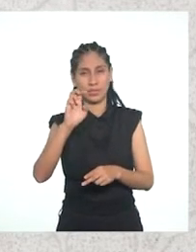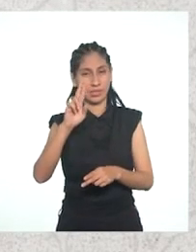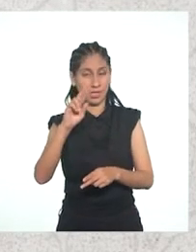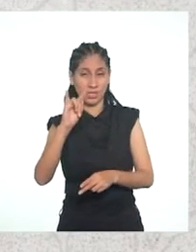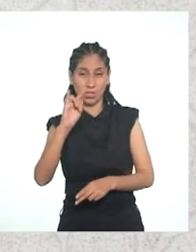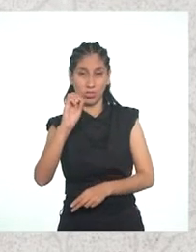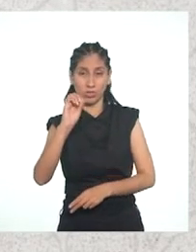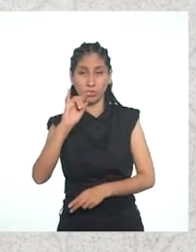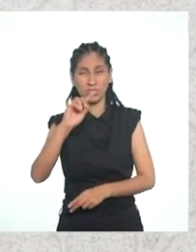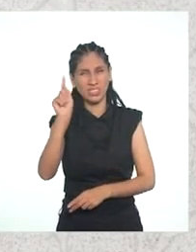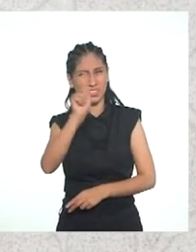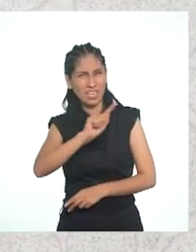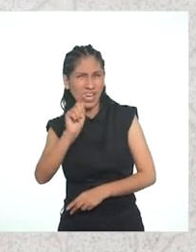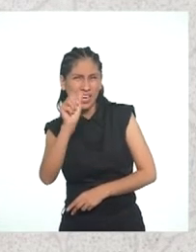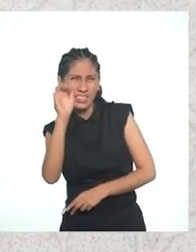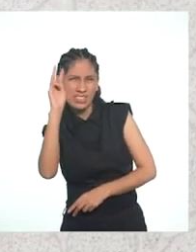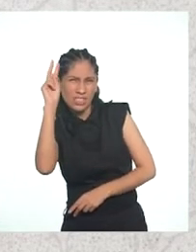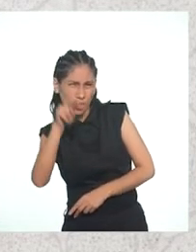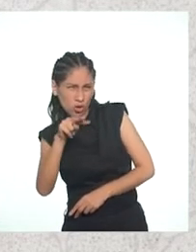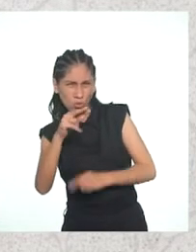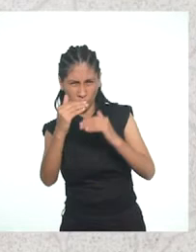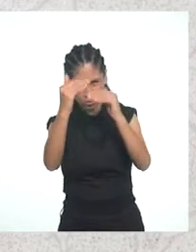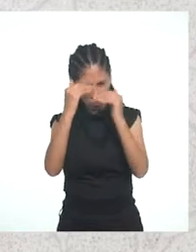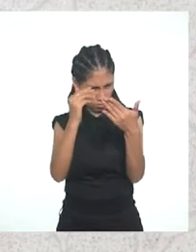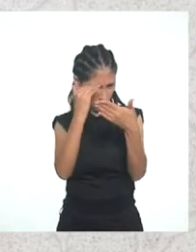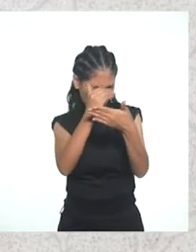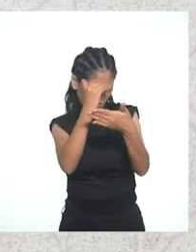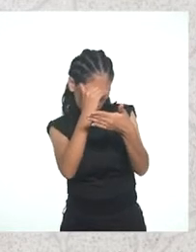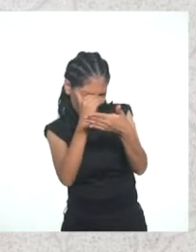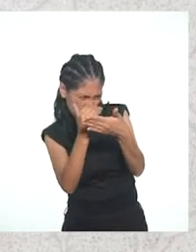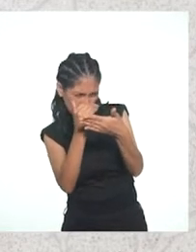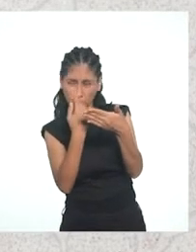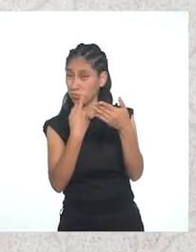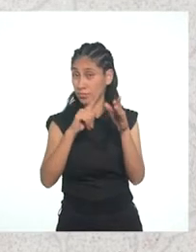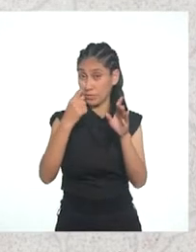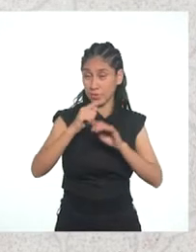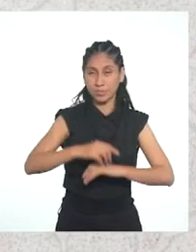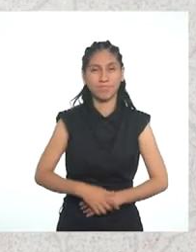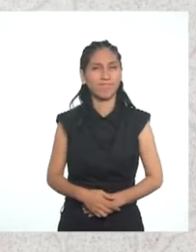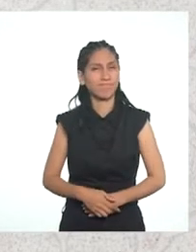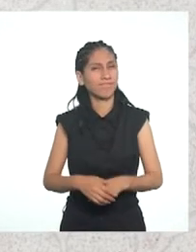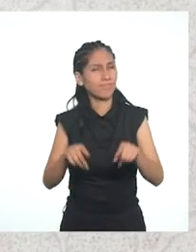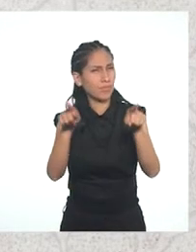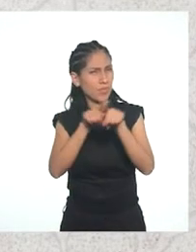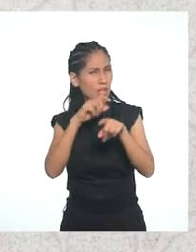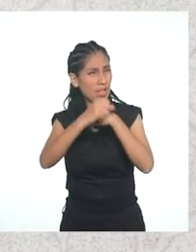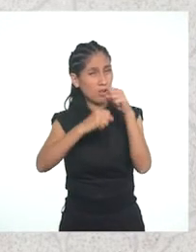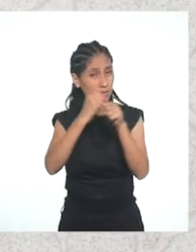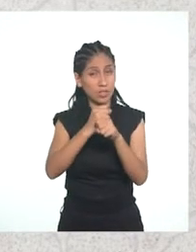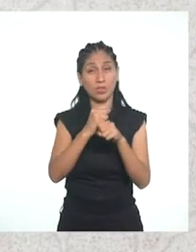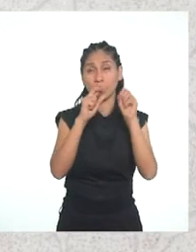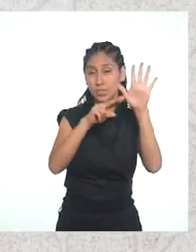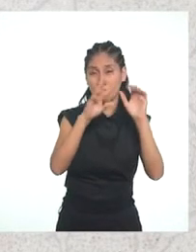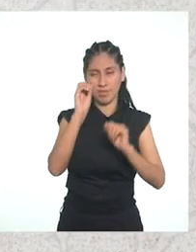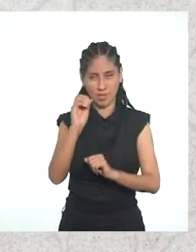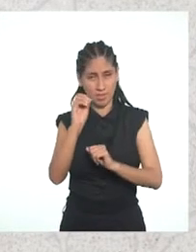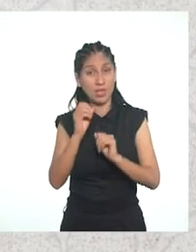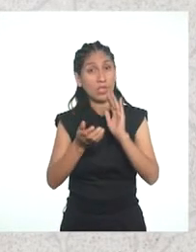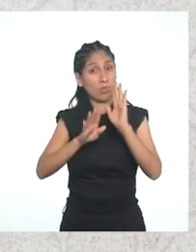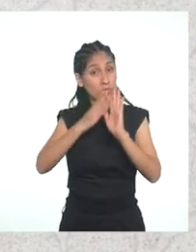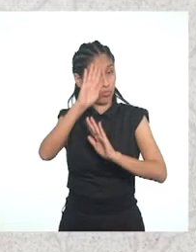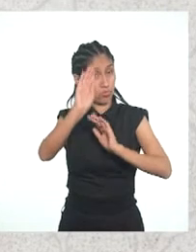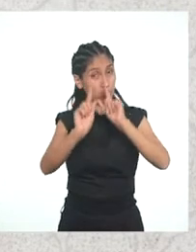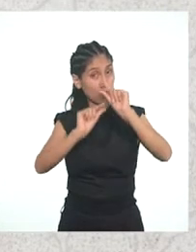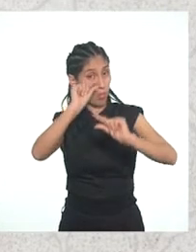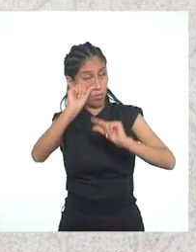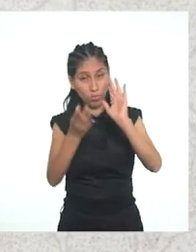Este científico demostró que las levaduras tienen la capacidad de reproducirse en ausencia de oxígeno. En los años 70, con el avance